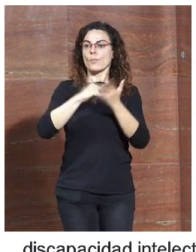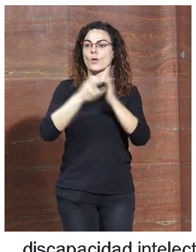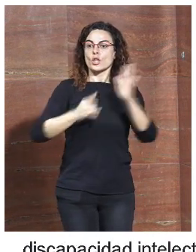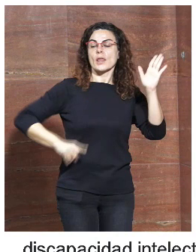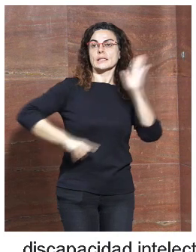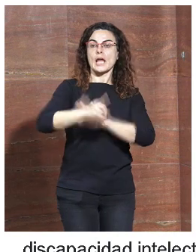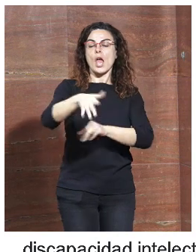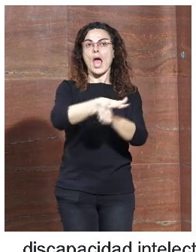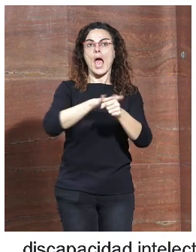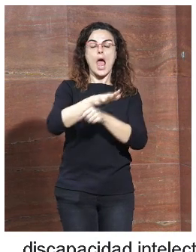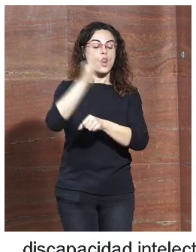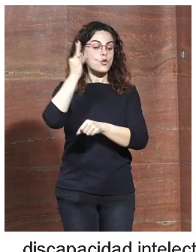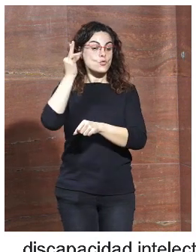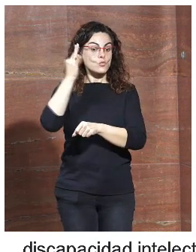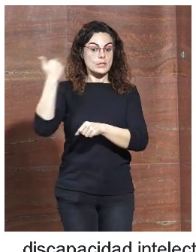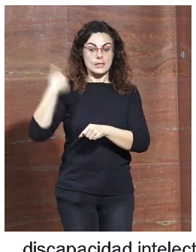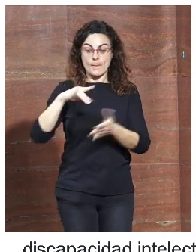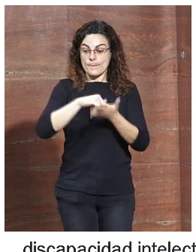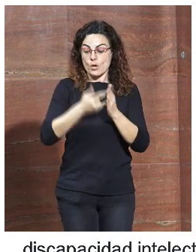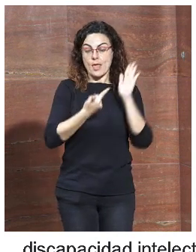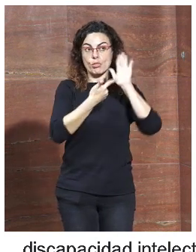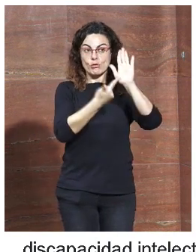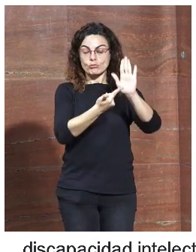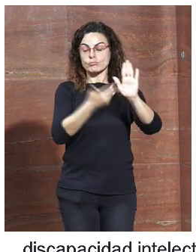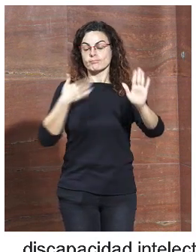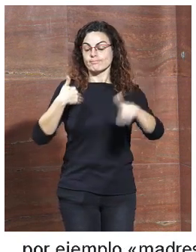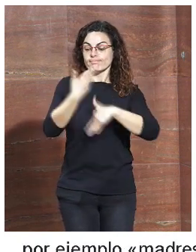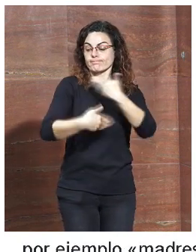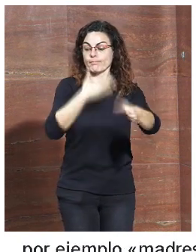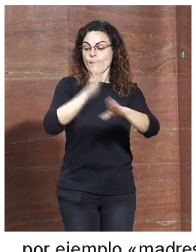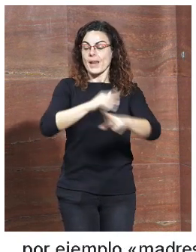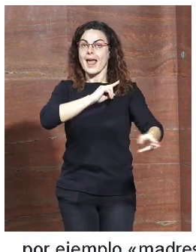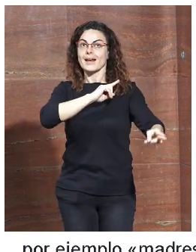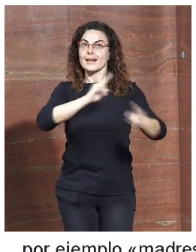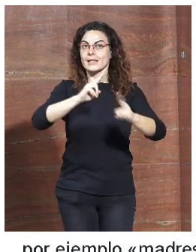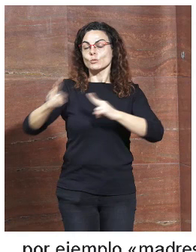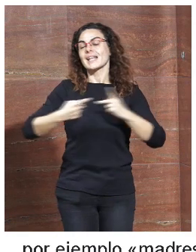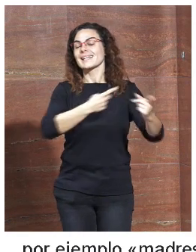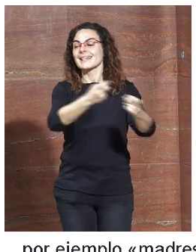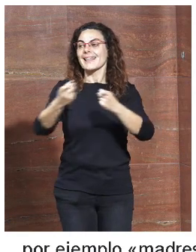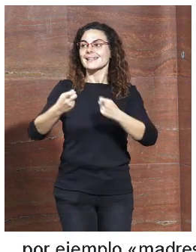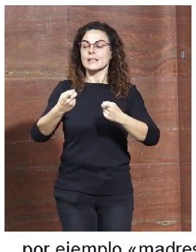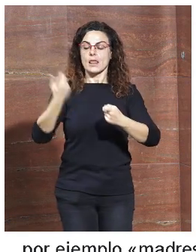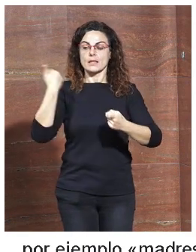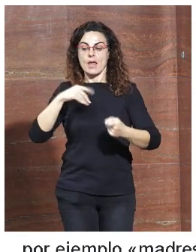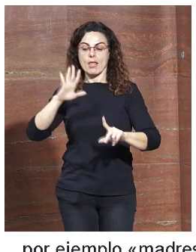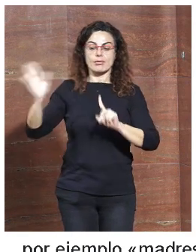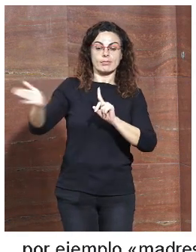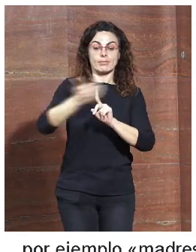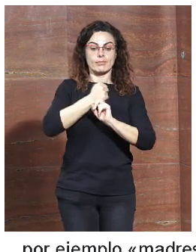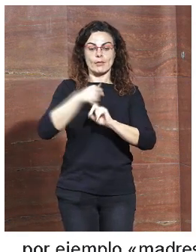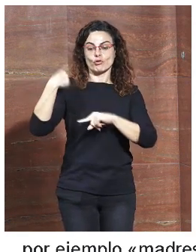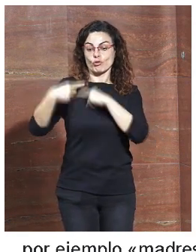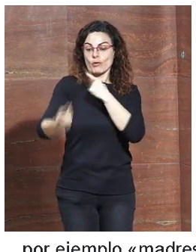mujer durante los últimos años, proyectos que se ponen en marcha para intentar dar respuestas a las necesidades detectadas en el día a